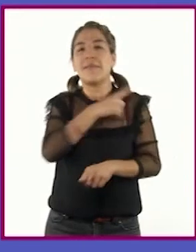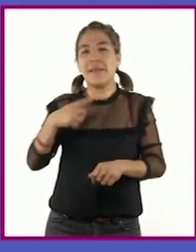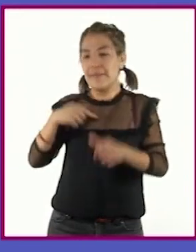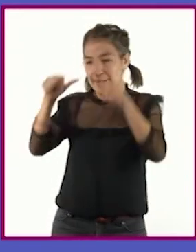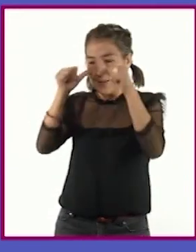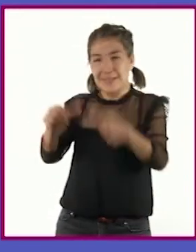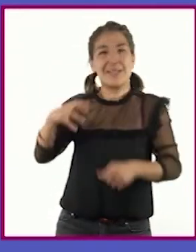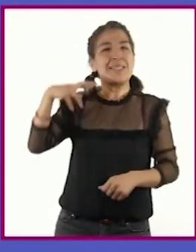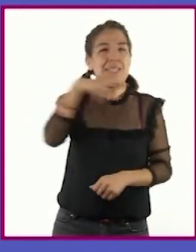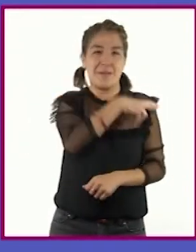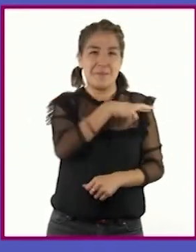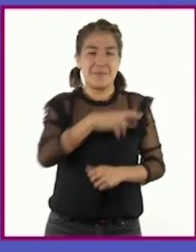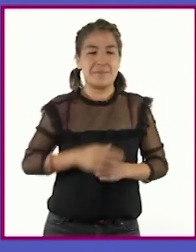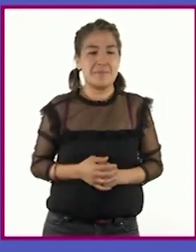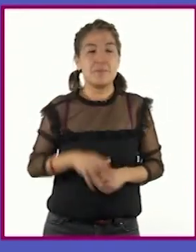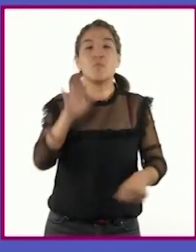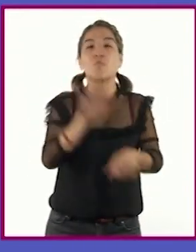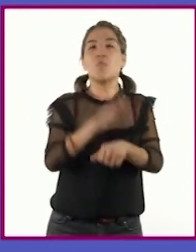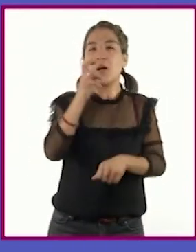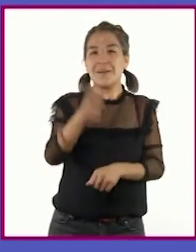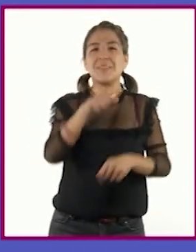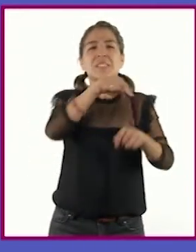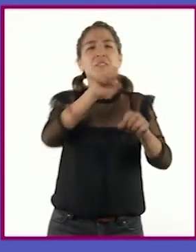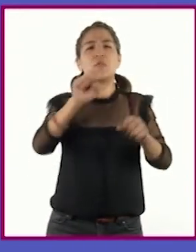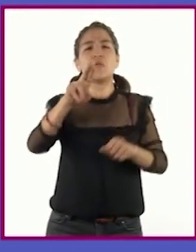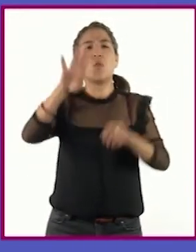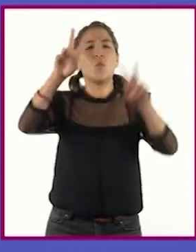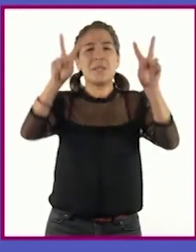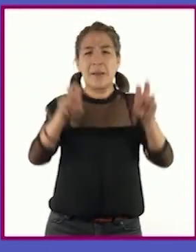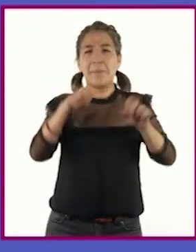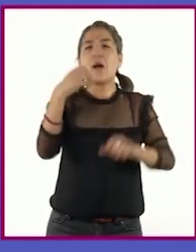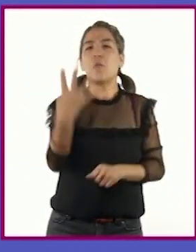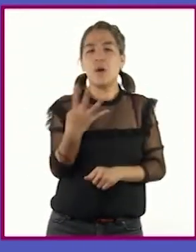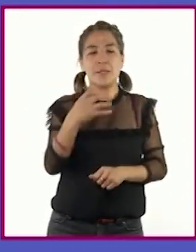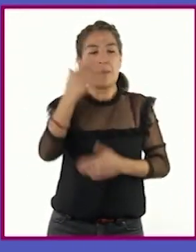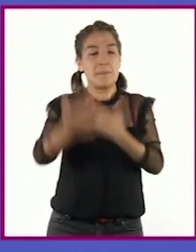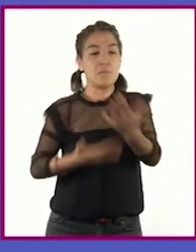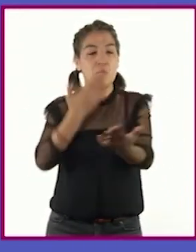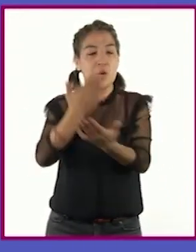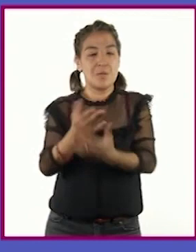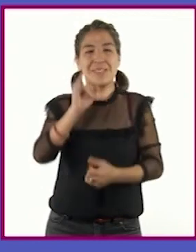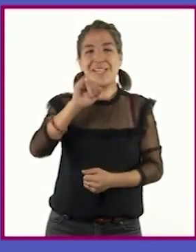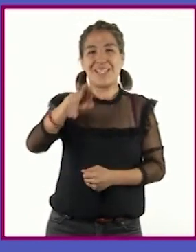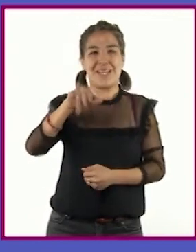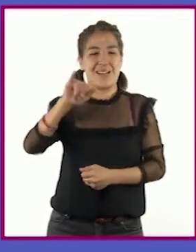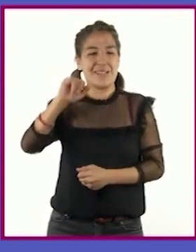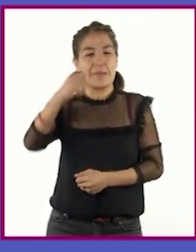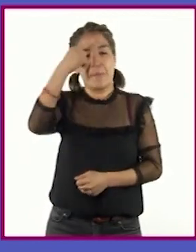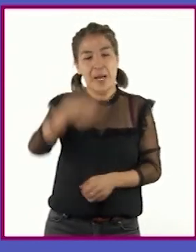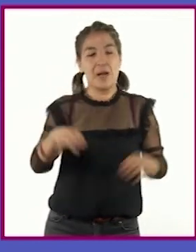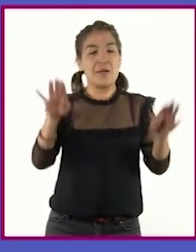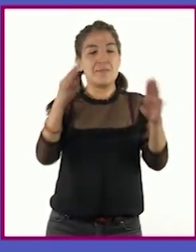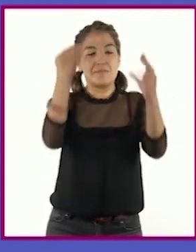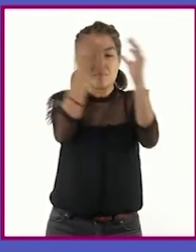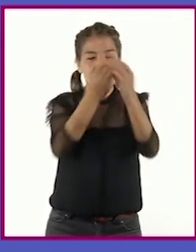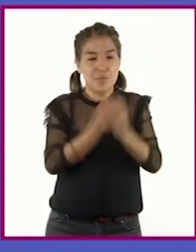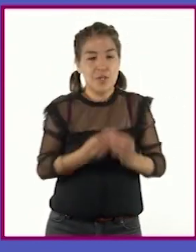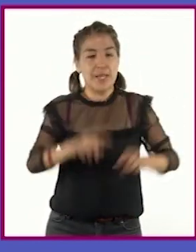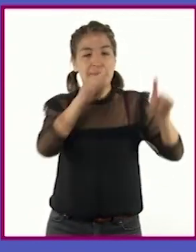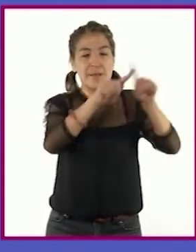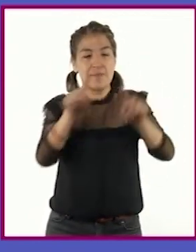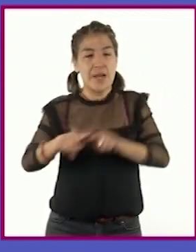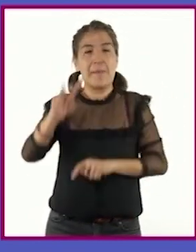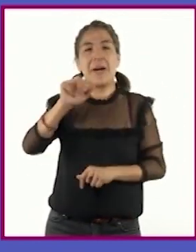atención inmediata. Por eso el subtema 4 sería propuesta del INALI para la clasificación de las